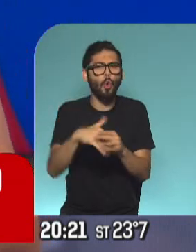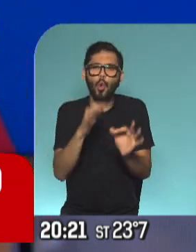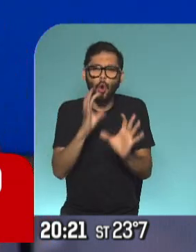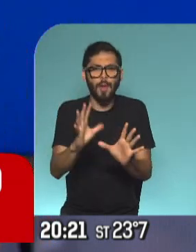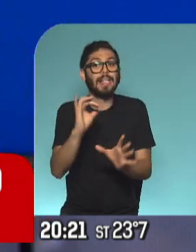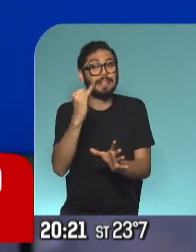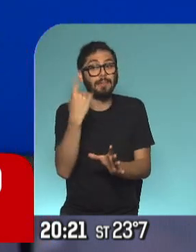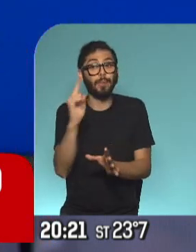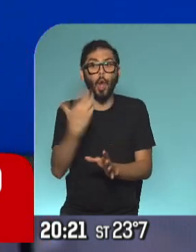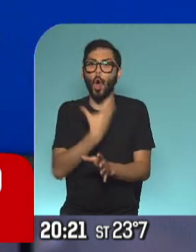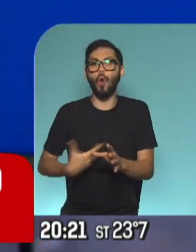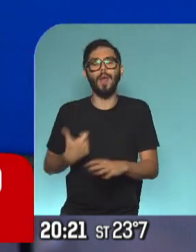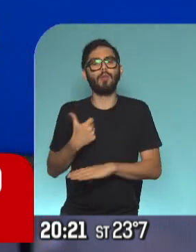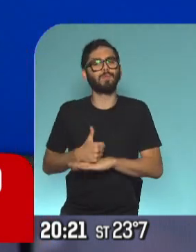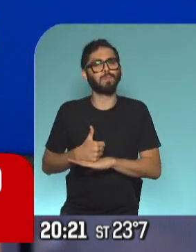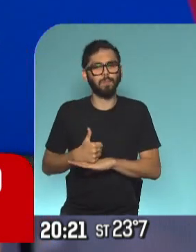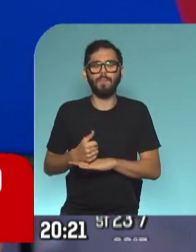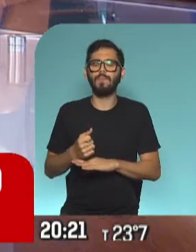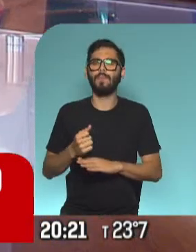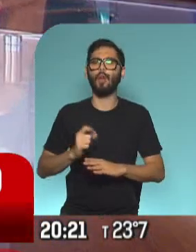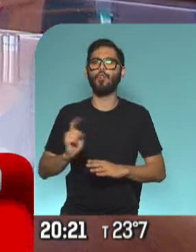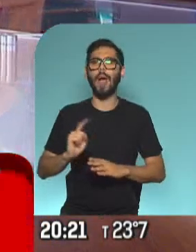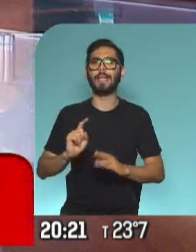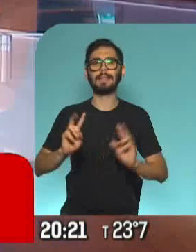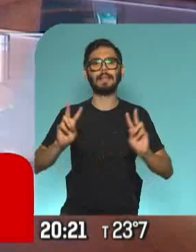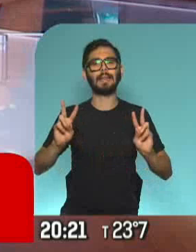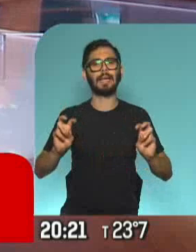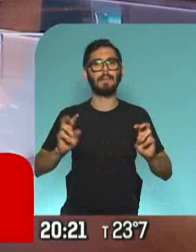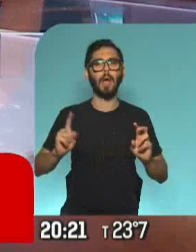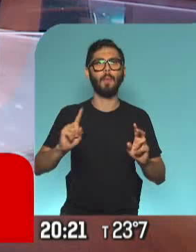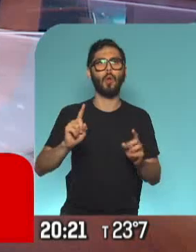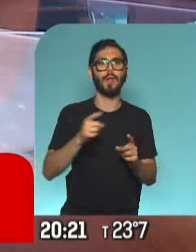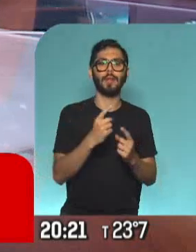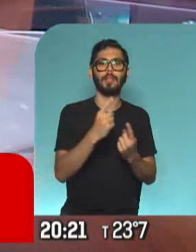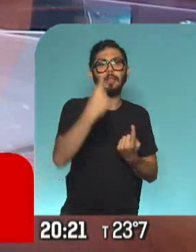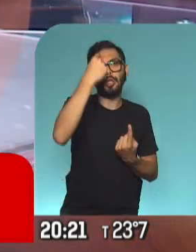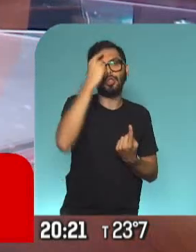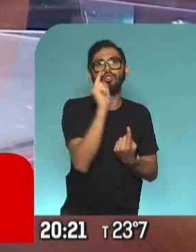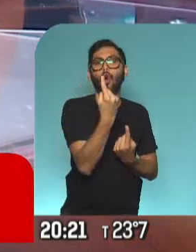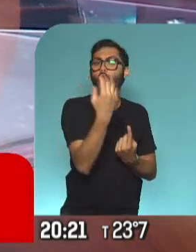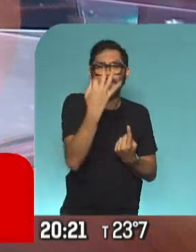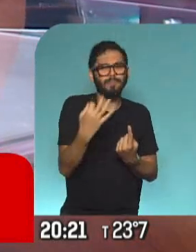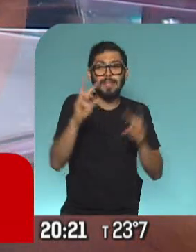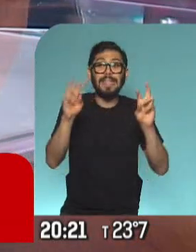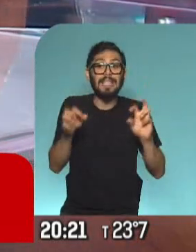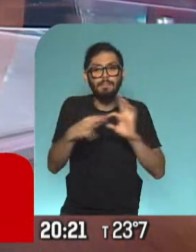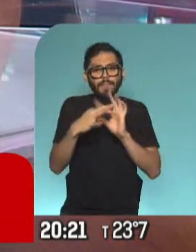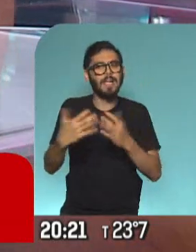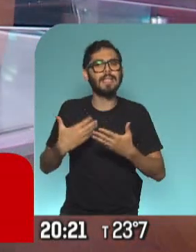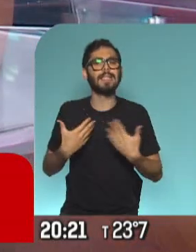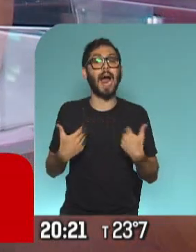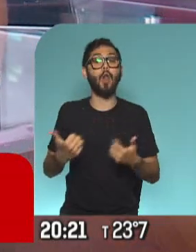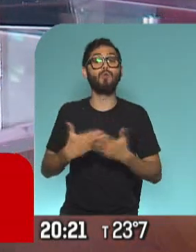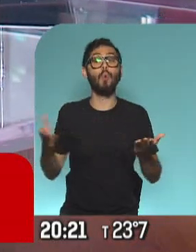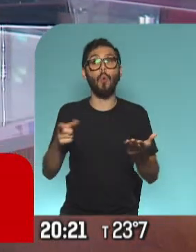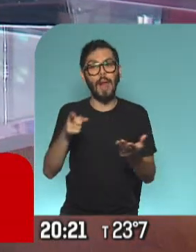quiera, pero el gobierno está marcando que esto no tiene que ser un tema de posiciones individuales, sino un tema de salud pública, y ahí me parece que hay algo para